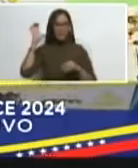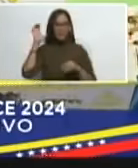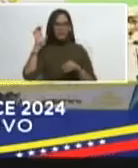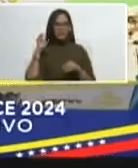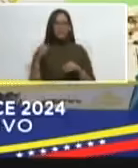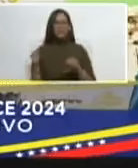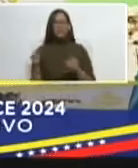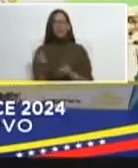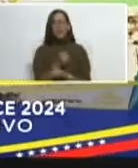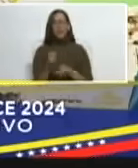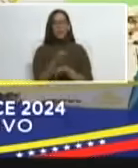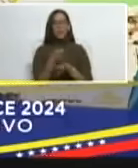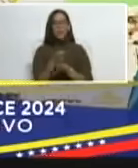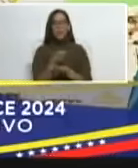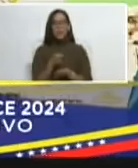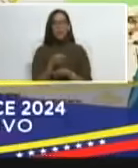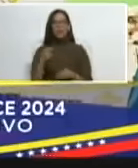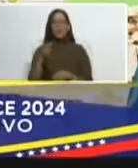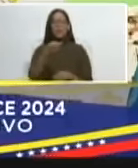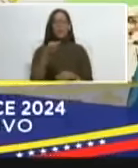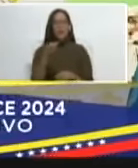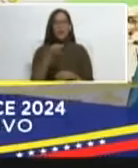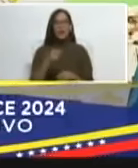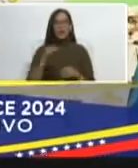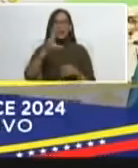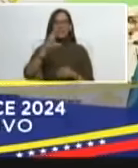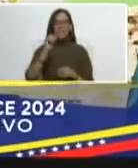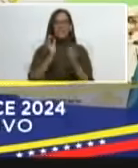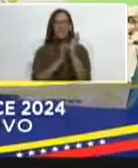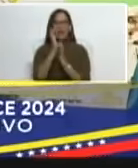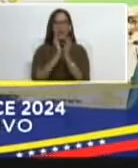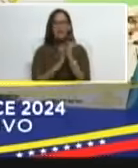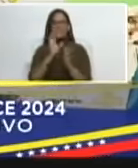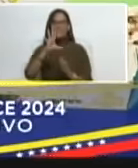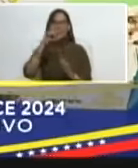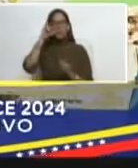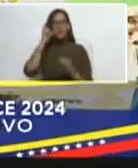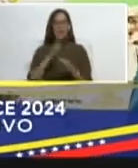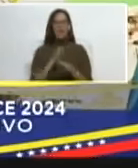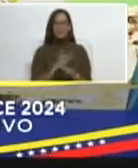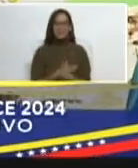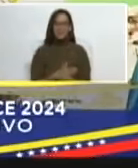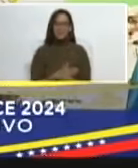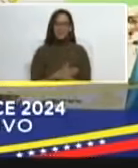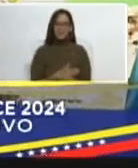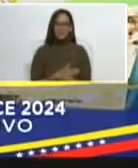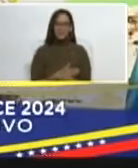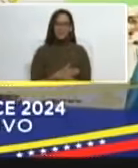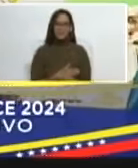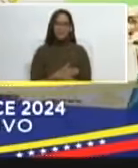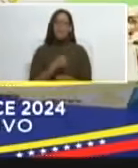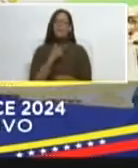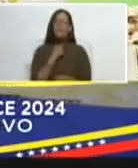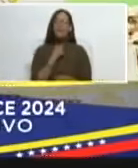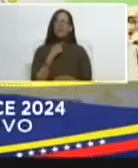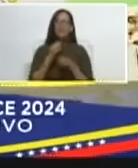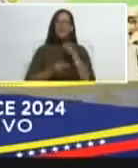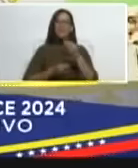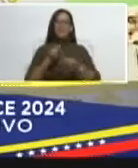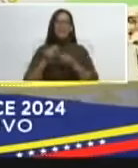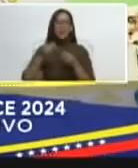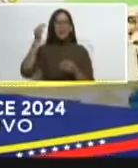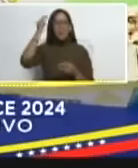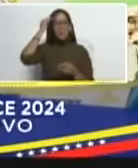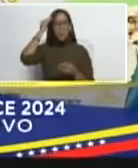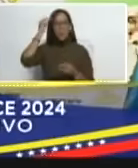el golpe de Estado que intentarían el 30 de abril, 5 días antes. Me gusta hacer memoria,